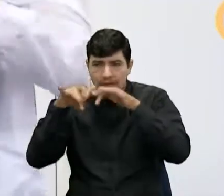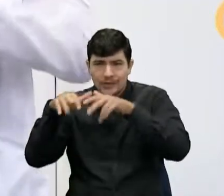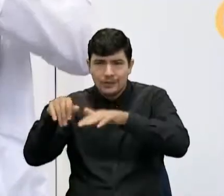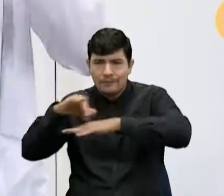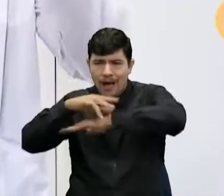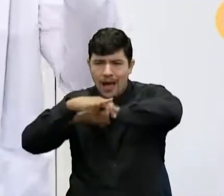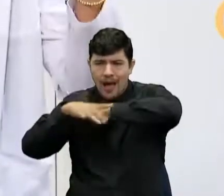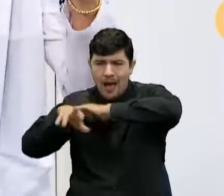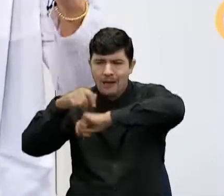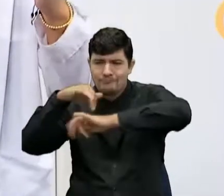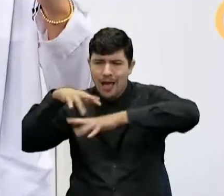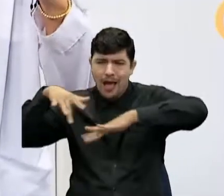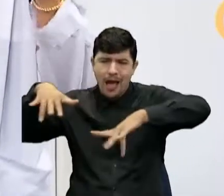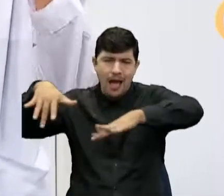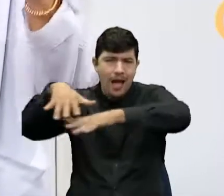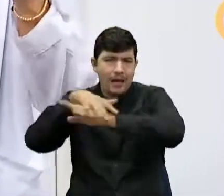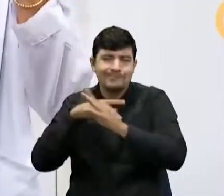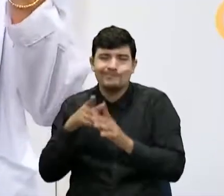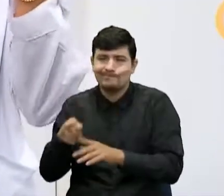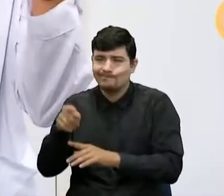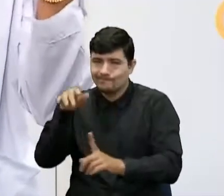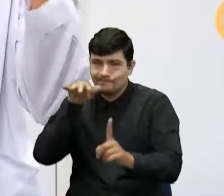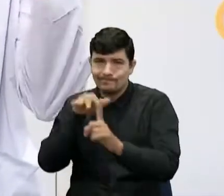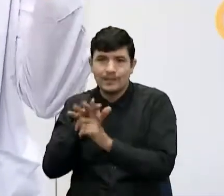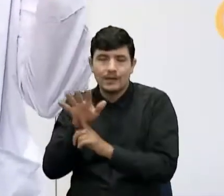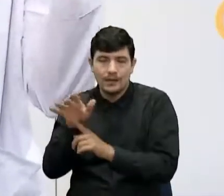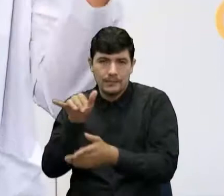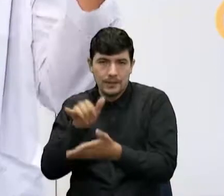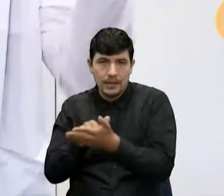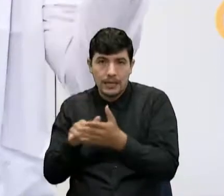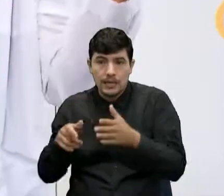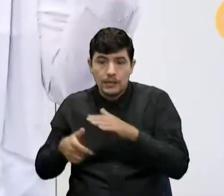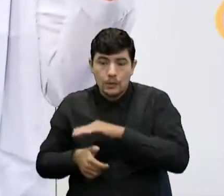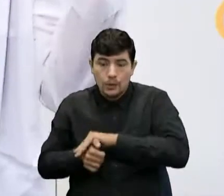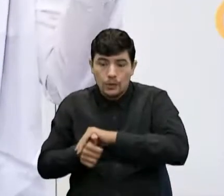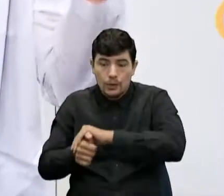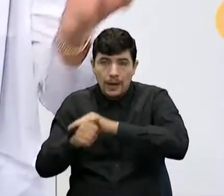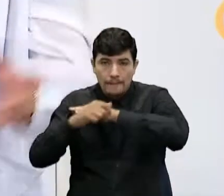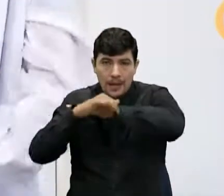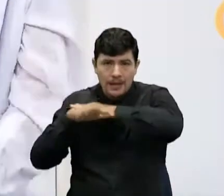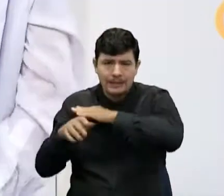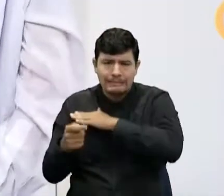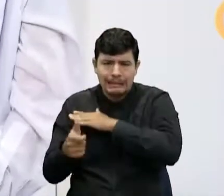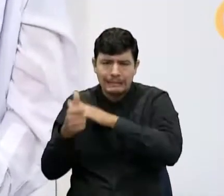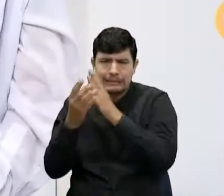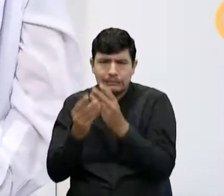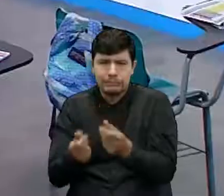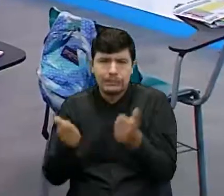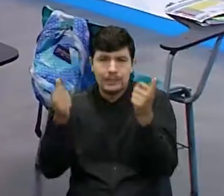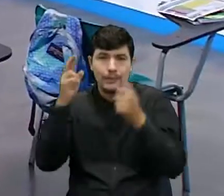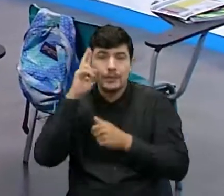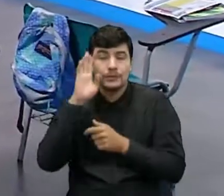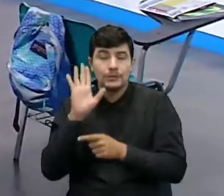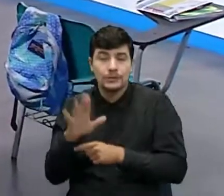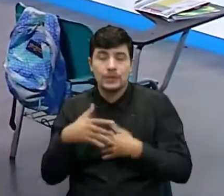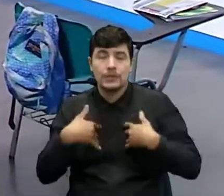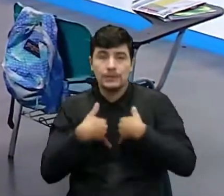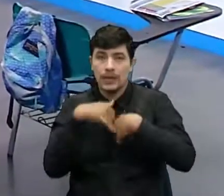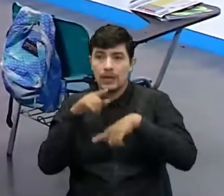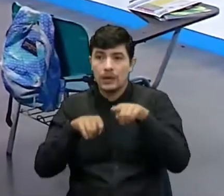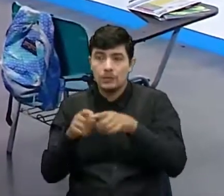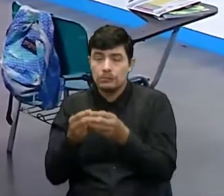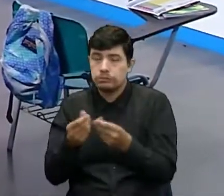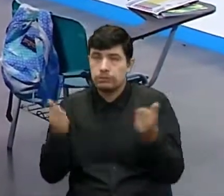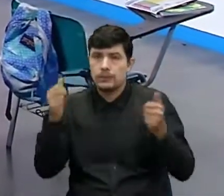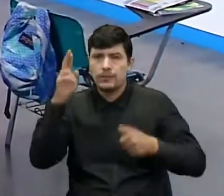seres humanos Con todo el ecosistema Cada rato Pues estamos Contaminando Y contaminando Y por eso es que Los animales Están en vía de extinción Es